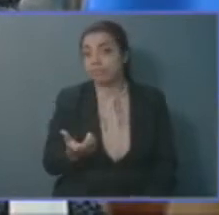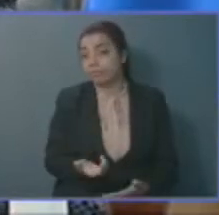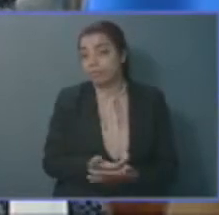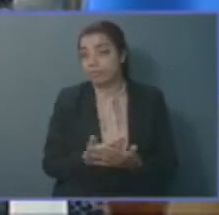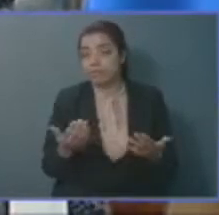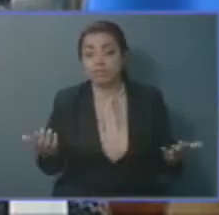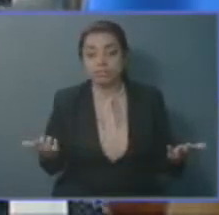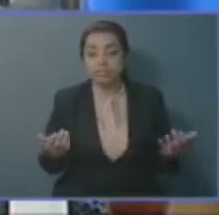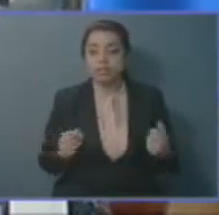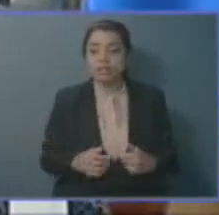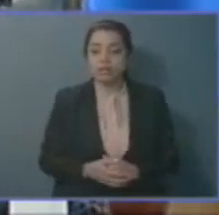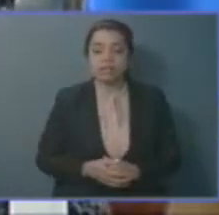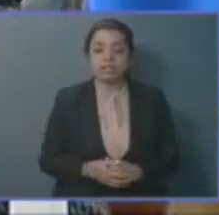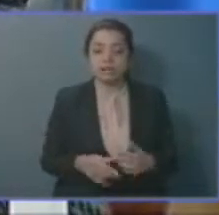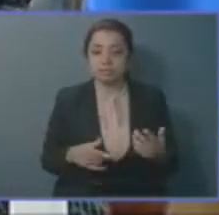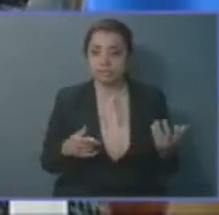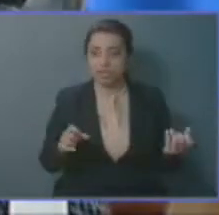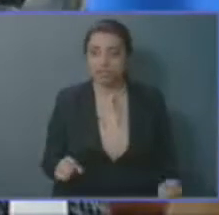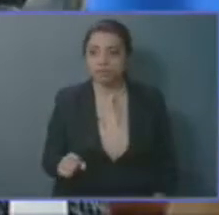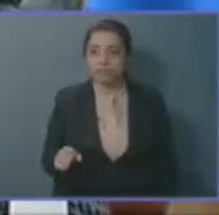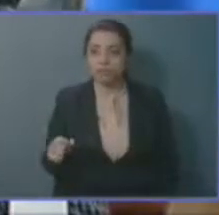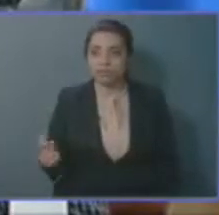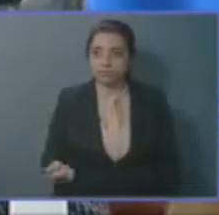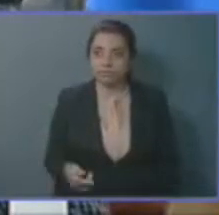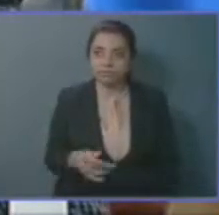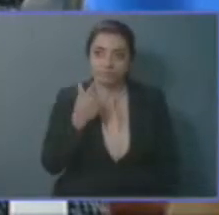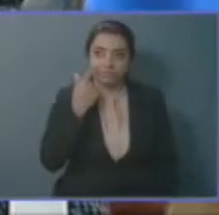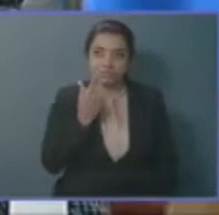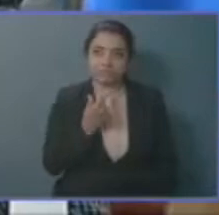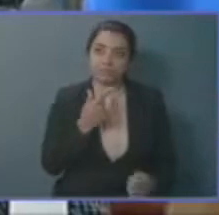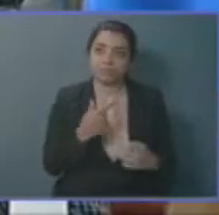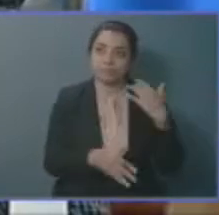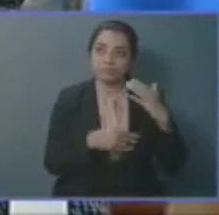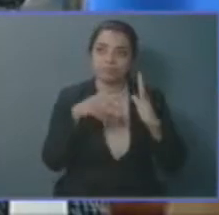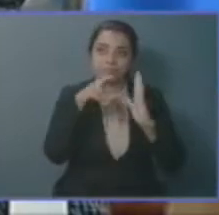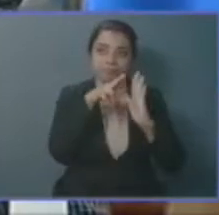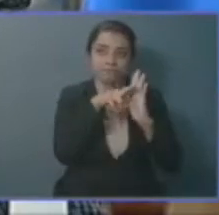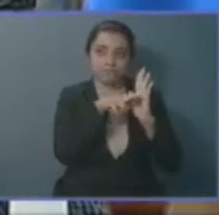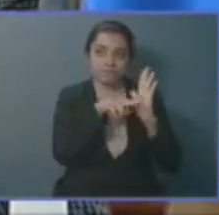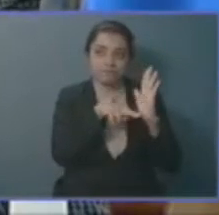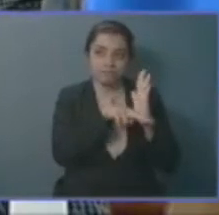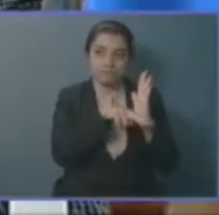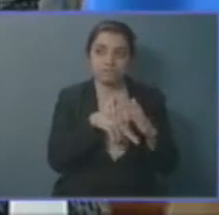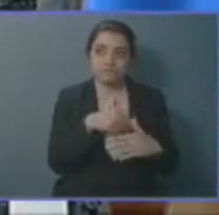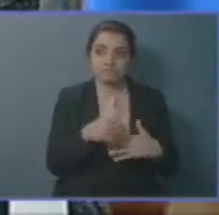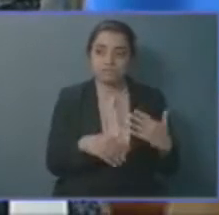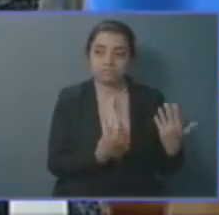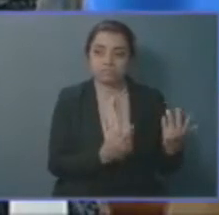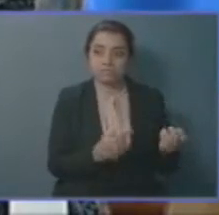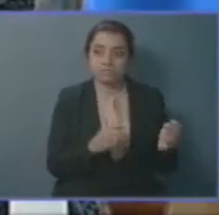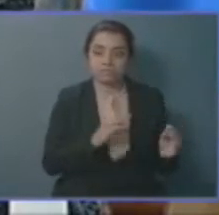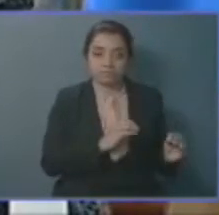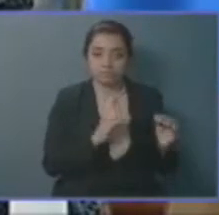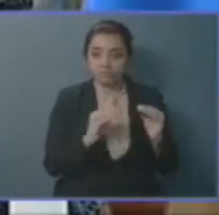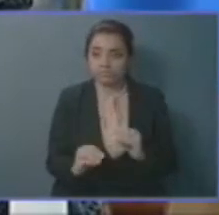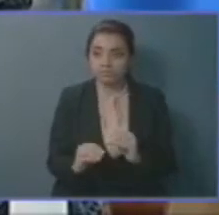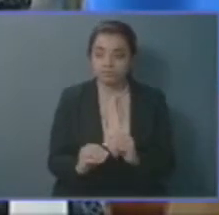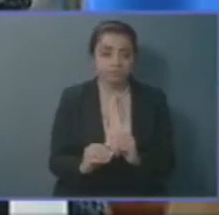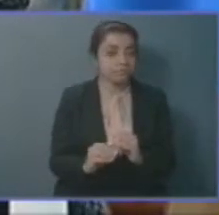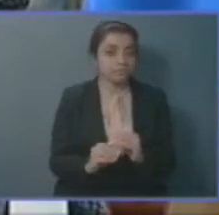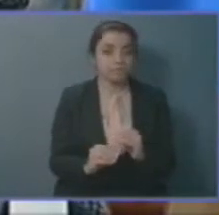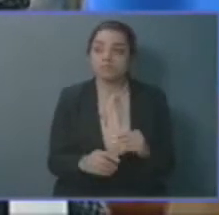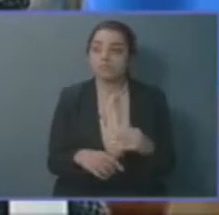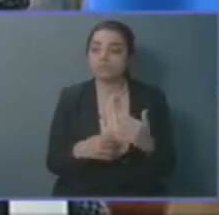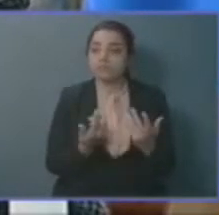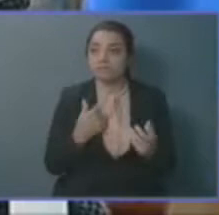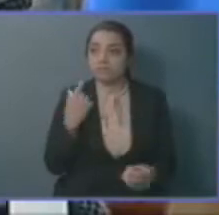de base para poder preparar una normativa compleja que además fuese integral, porque